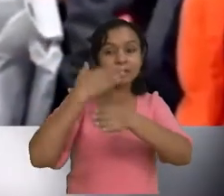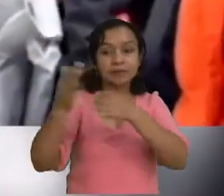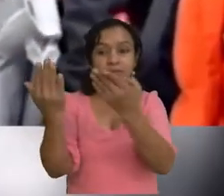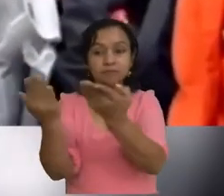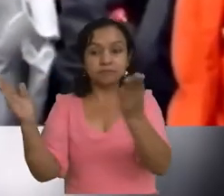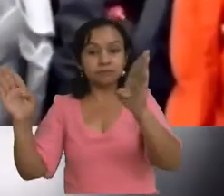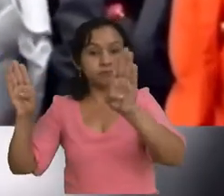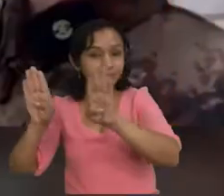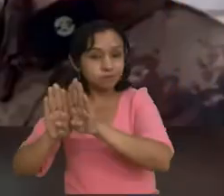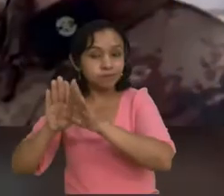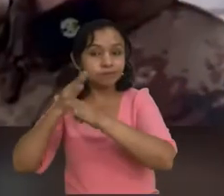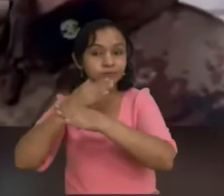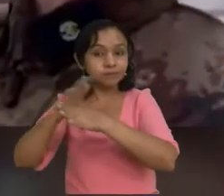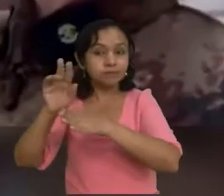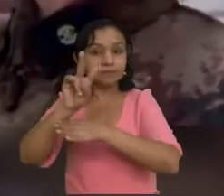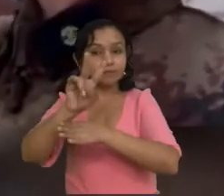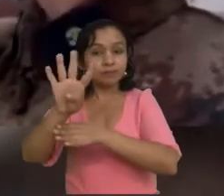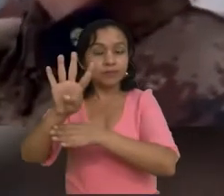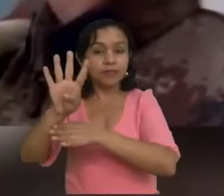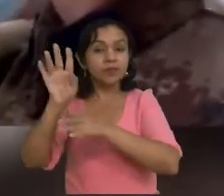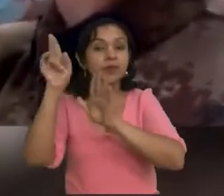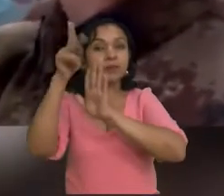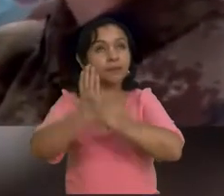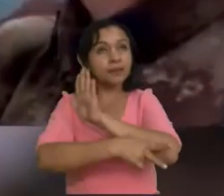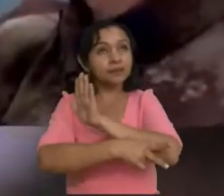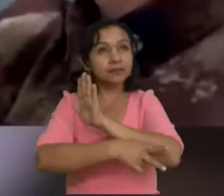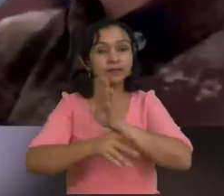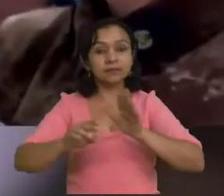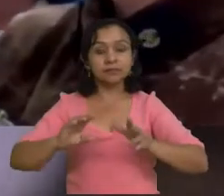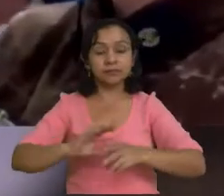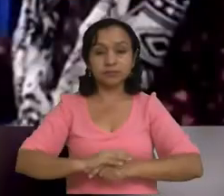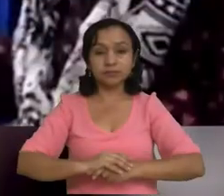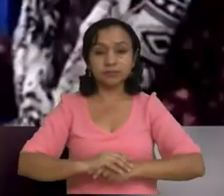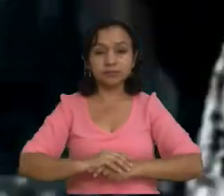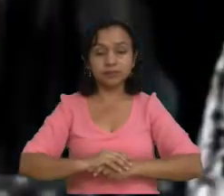envío a 24 países.